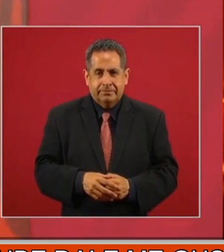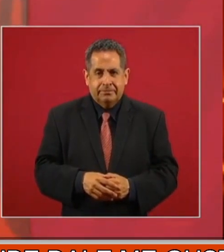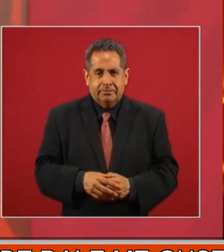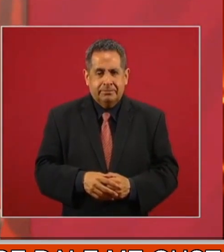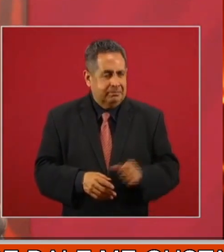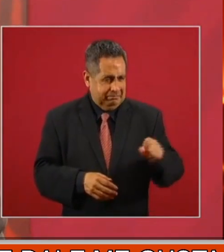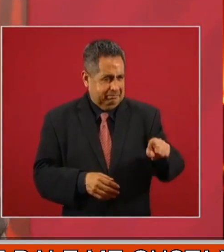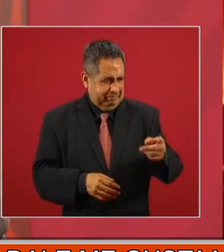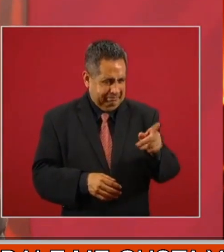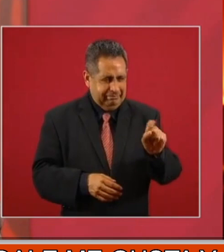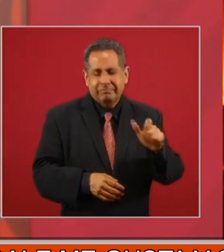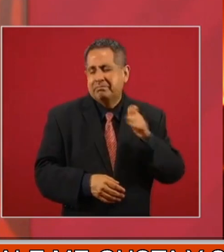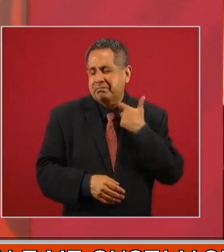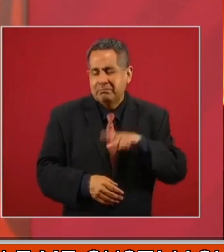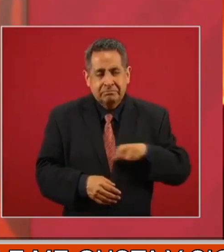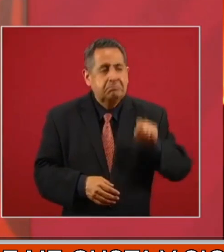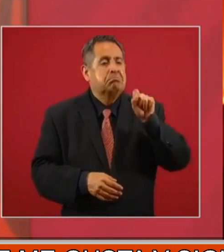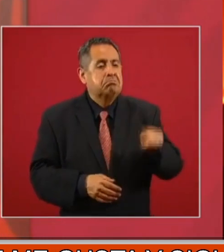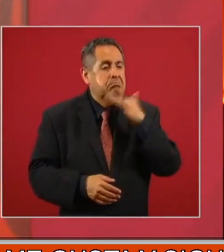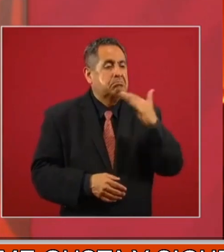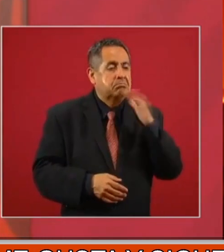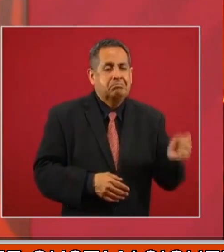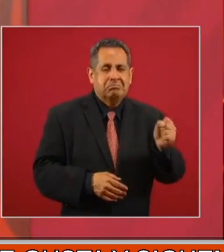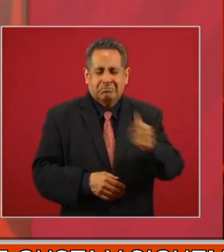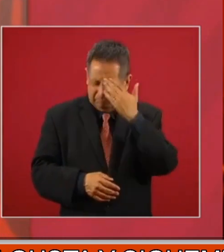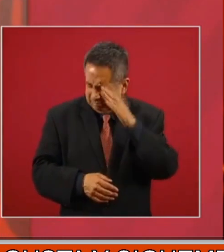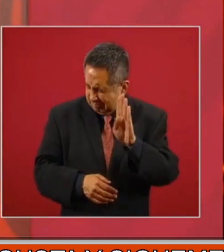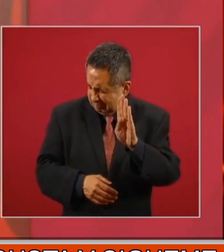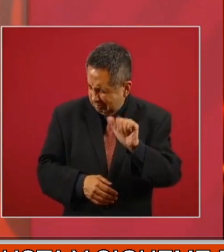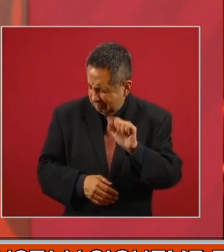a uno de esos exgobernadores. Creo que Baeza.